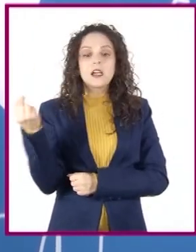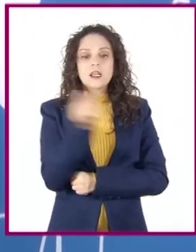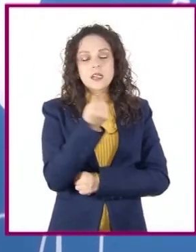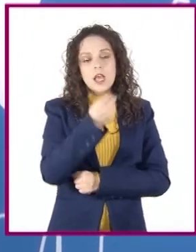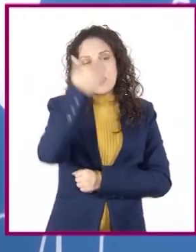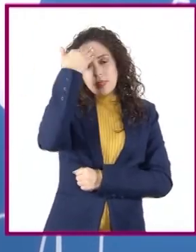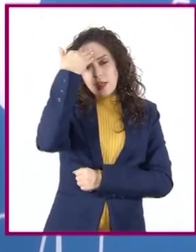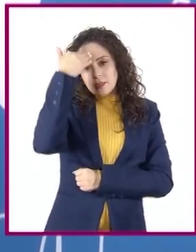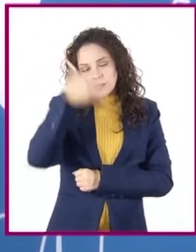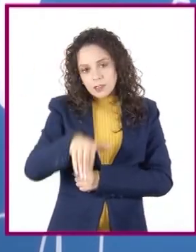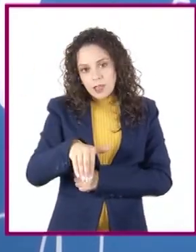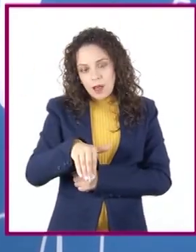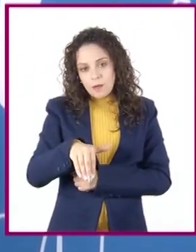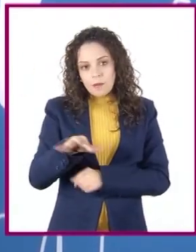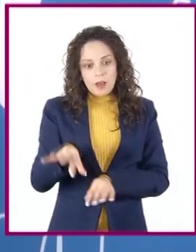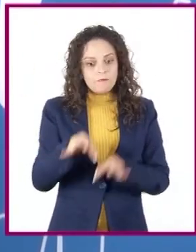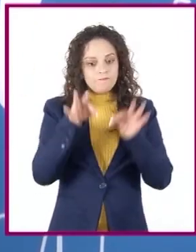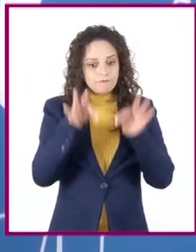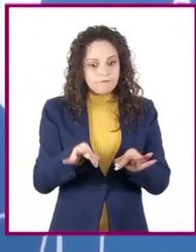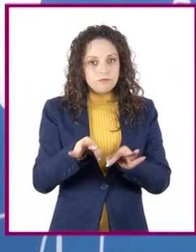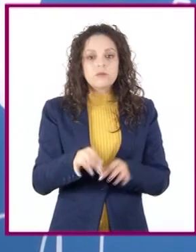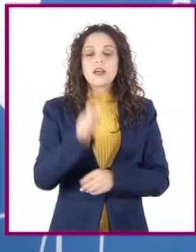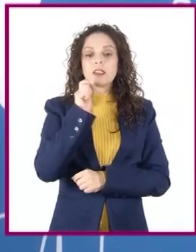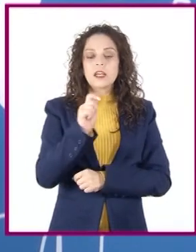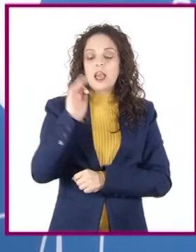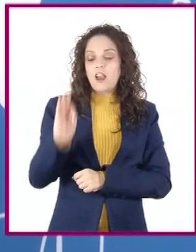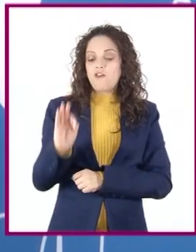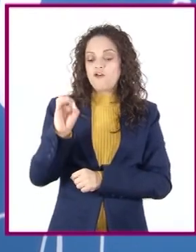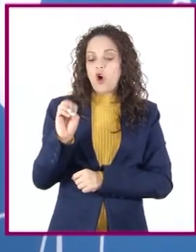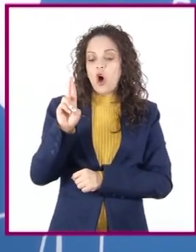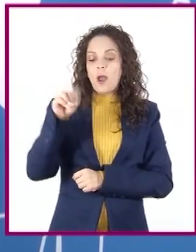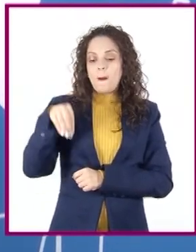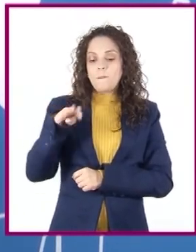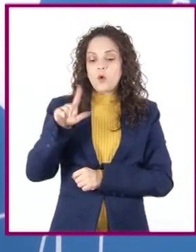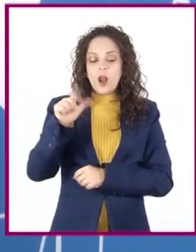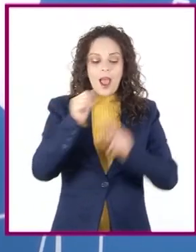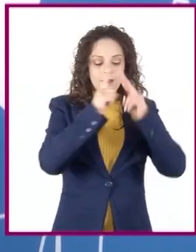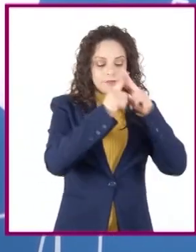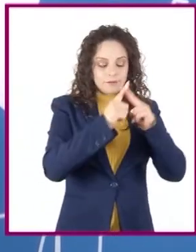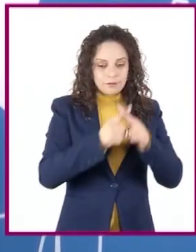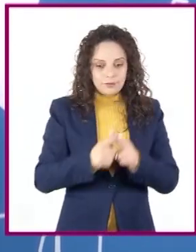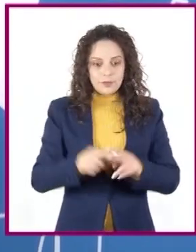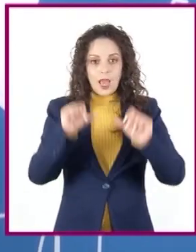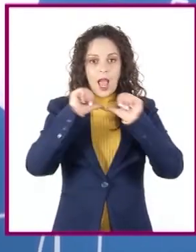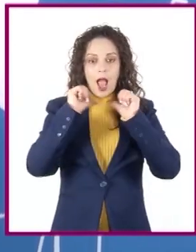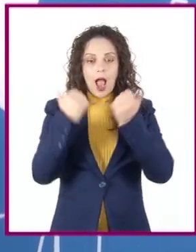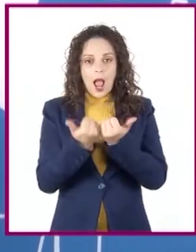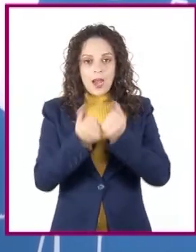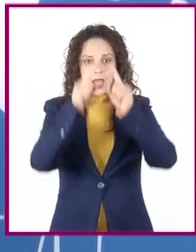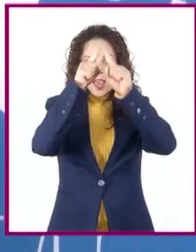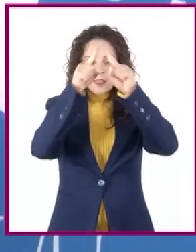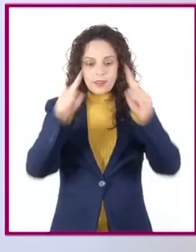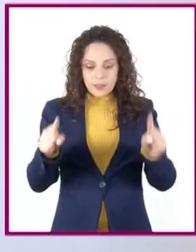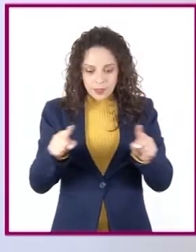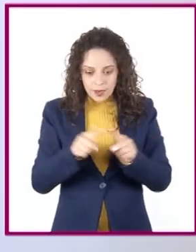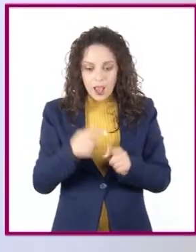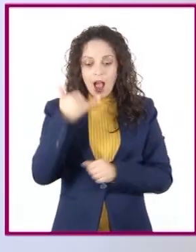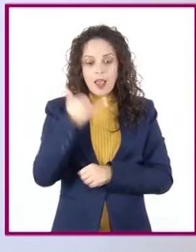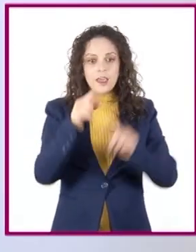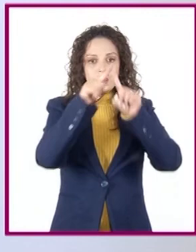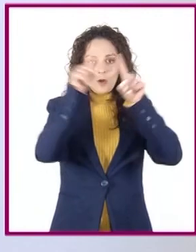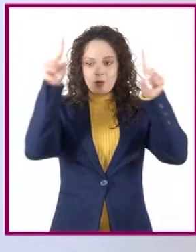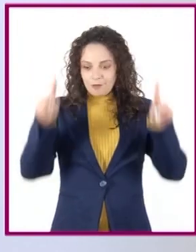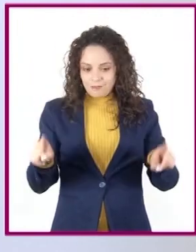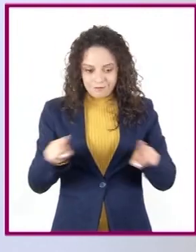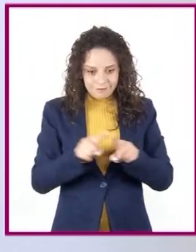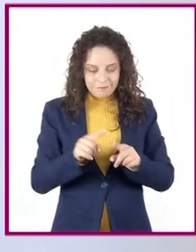conocer y tener presentes las fórmulas para calcular el área del triángulo y de los cuadriláteros.